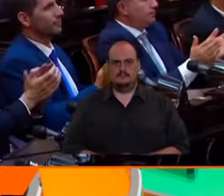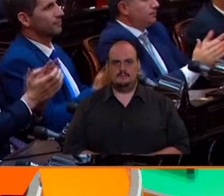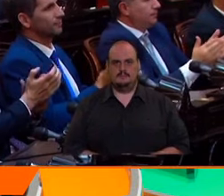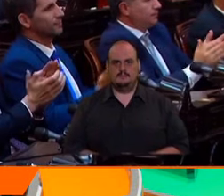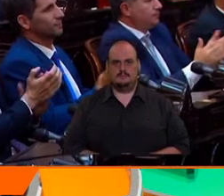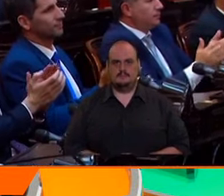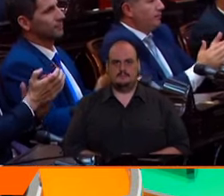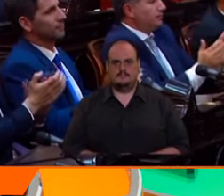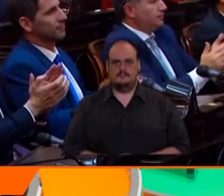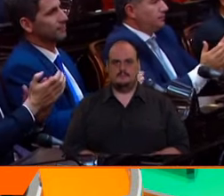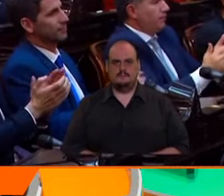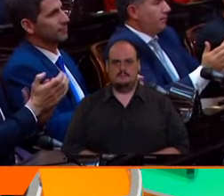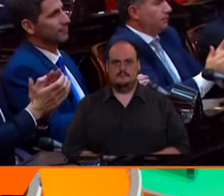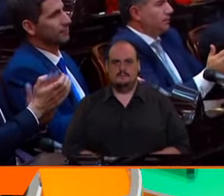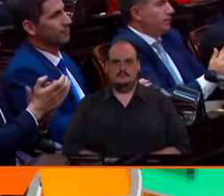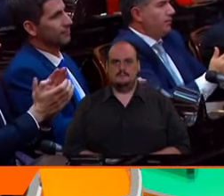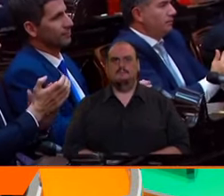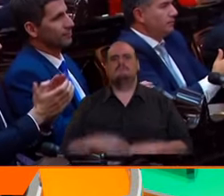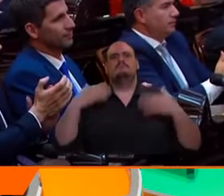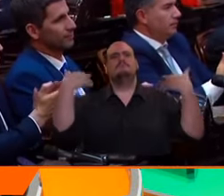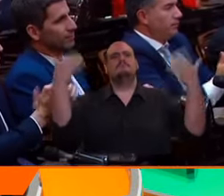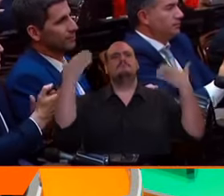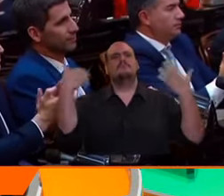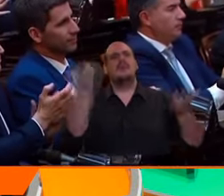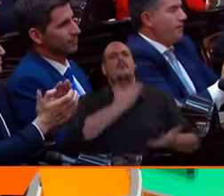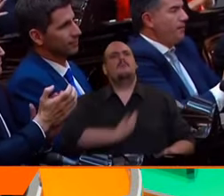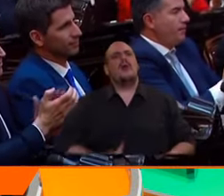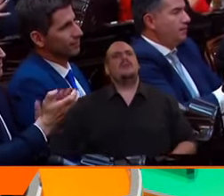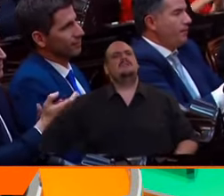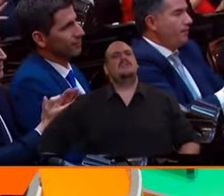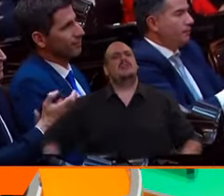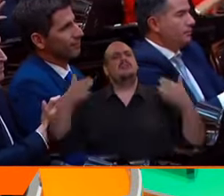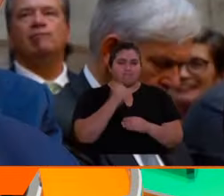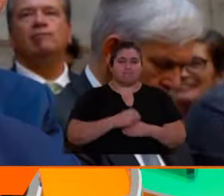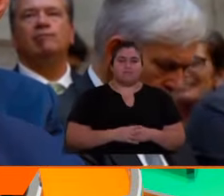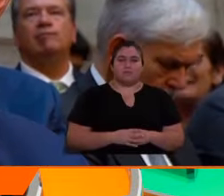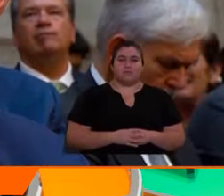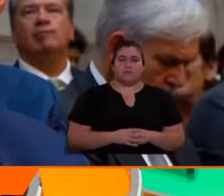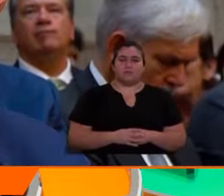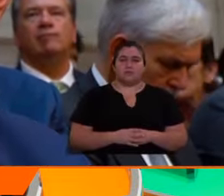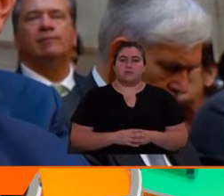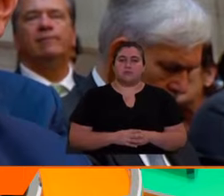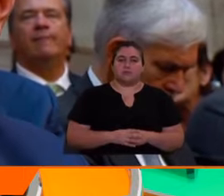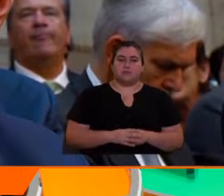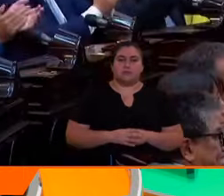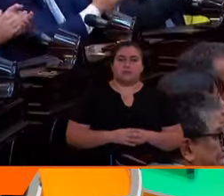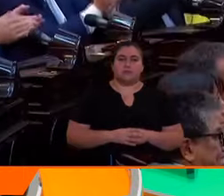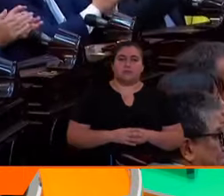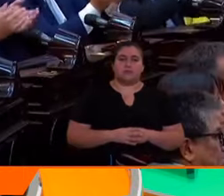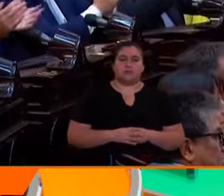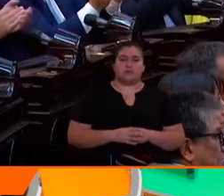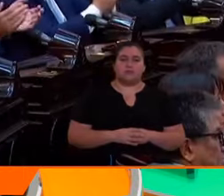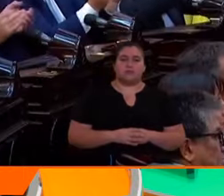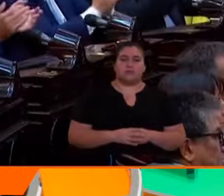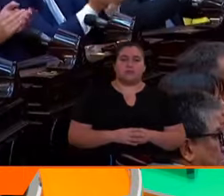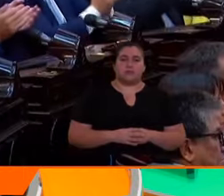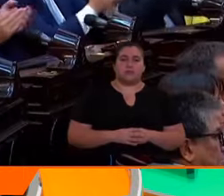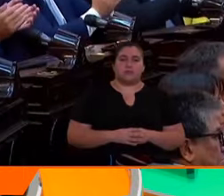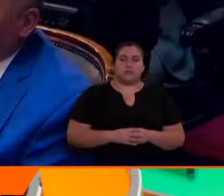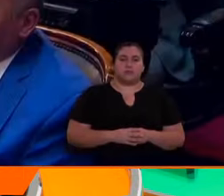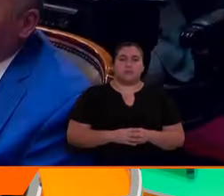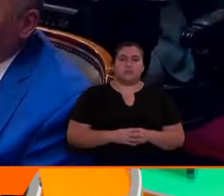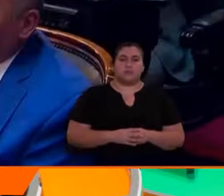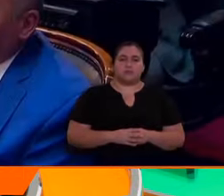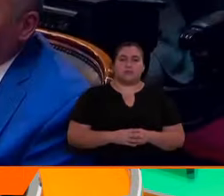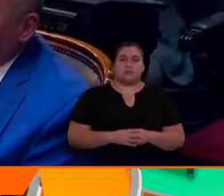organismo muy fuerte, por eso durante muchos años, pero paradójicamente en los 4 años de la gestión del presidente Alberto Fernández, nunca la CGT hizo